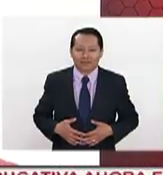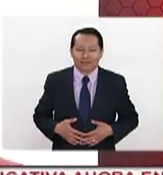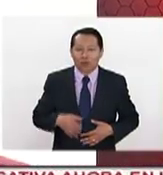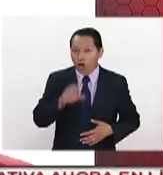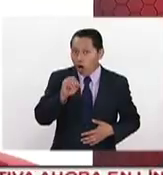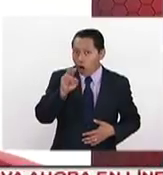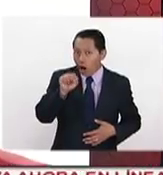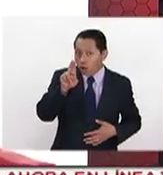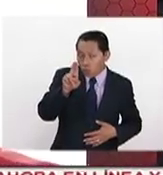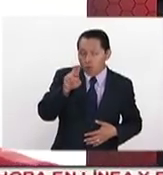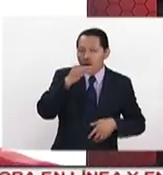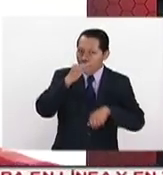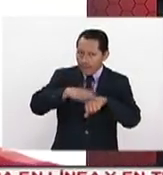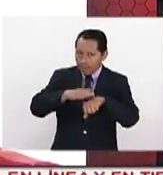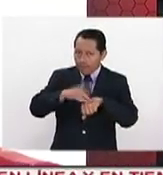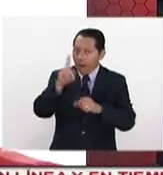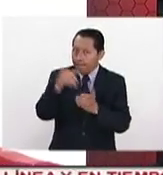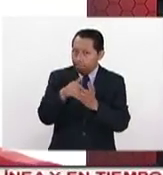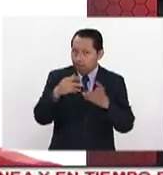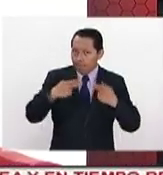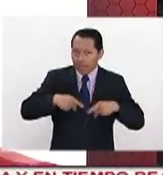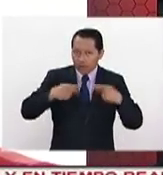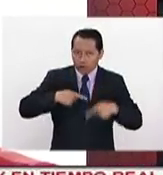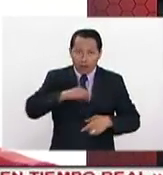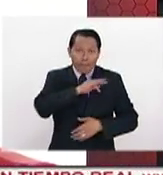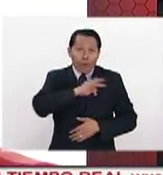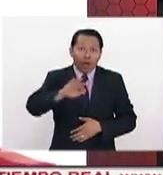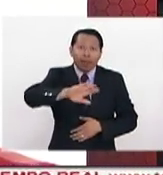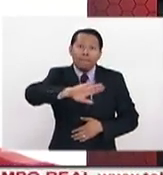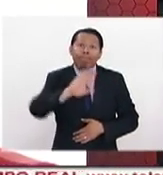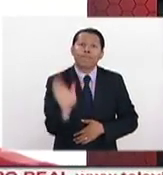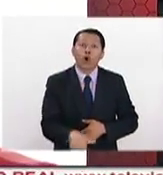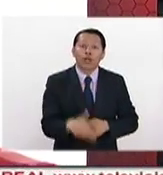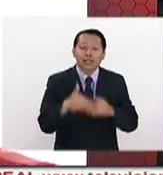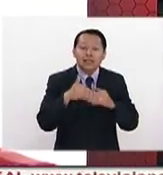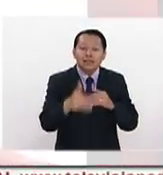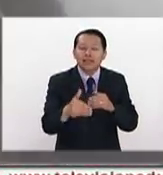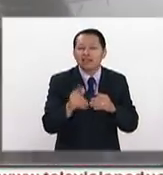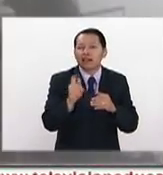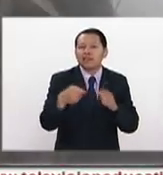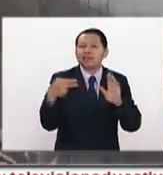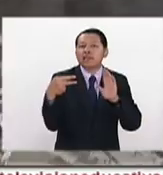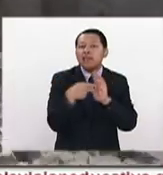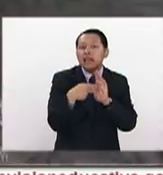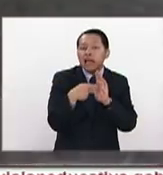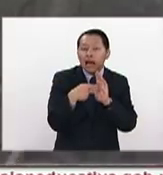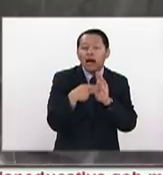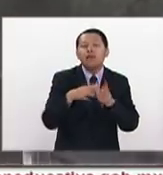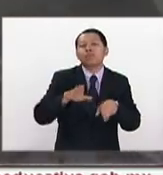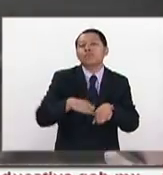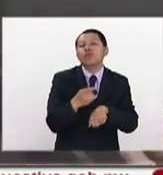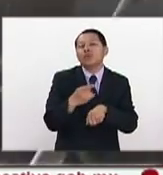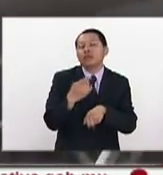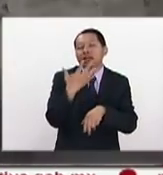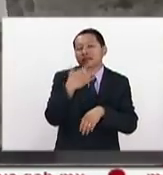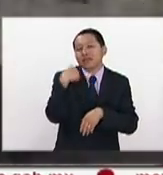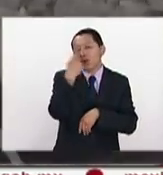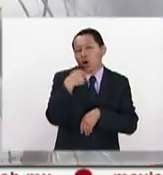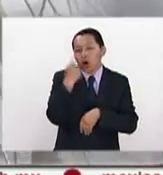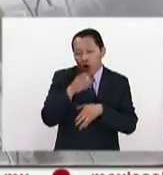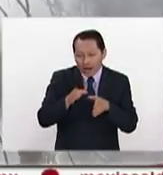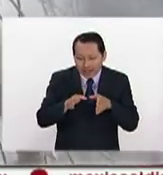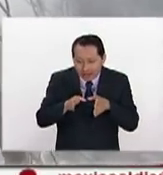La ONU advirtió que 1000 personas podrían morir en las próximas horas en Siria si no se prolonga por más de 5 horas un